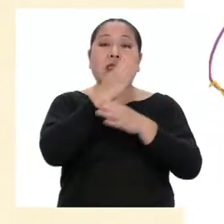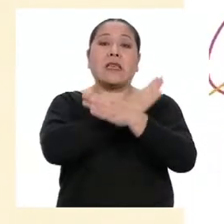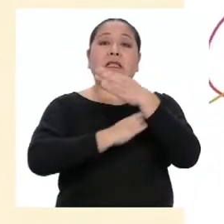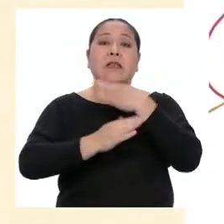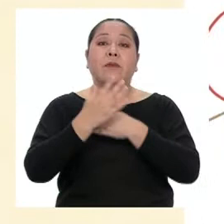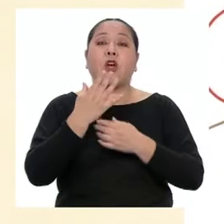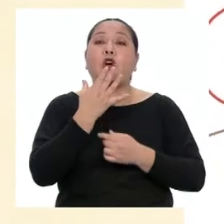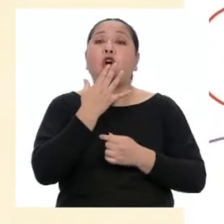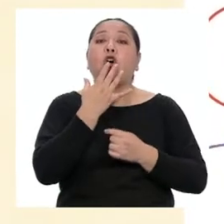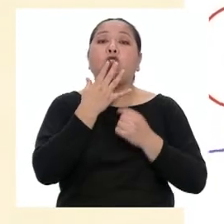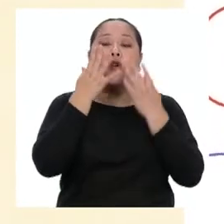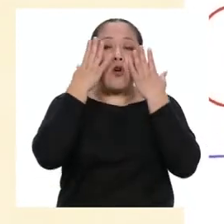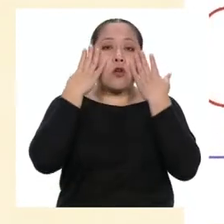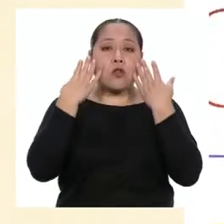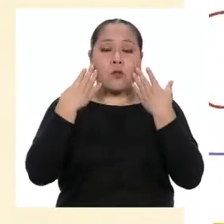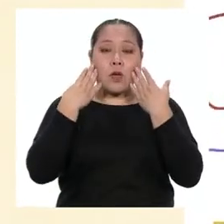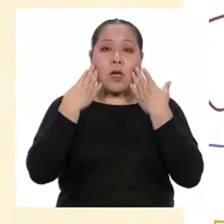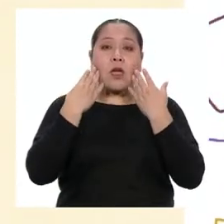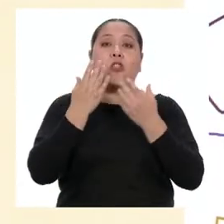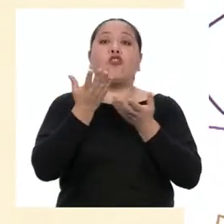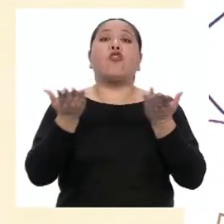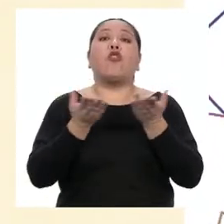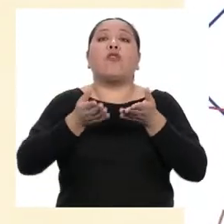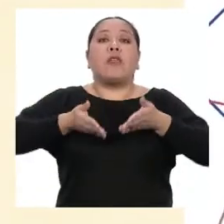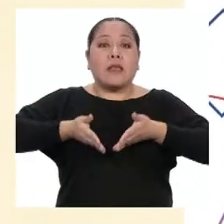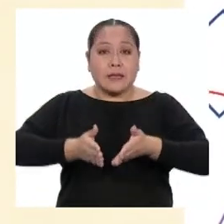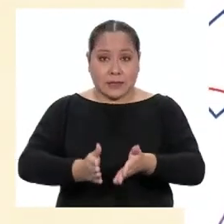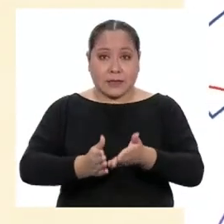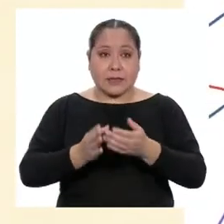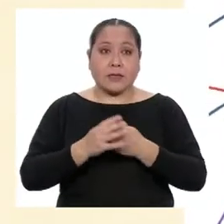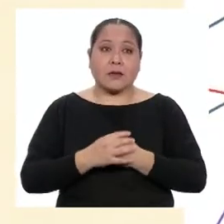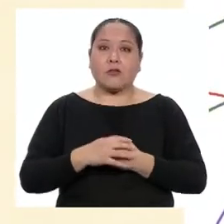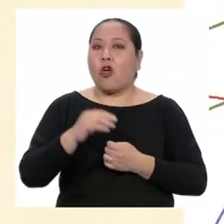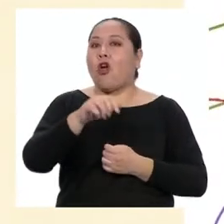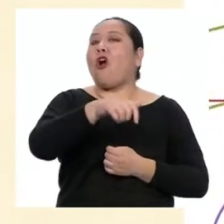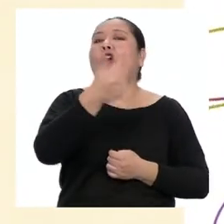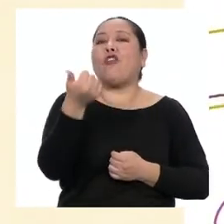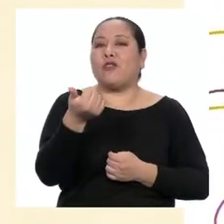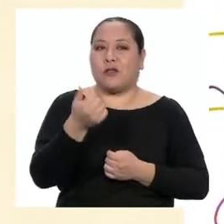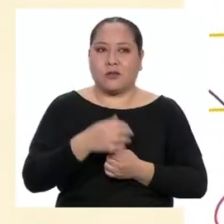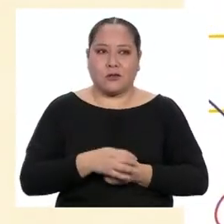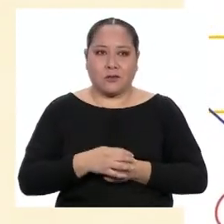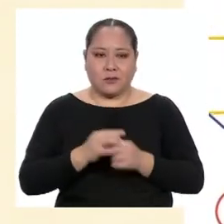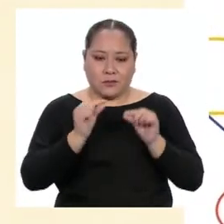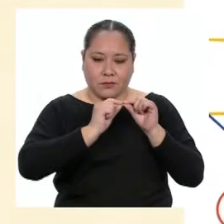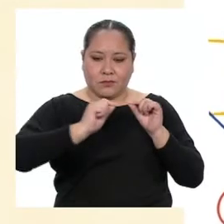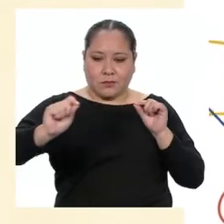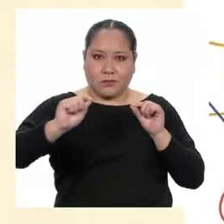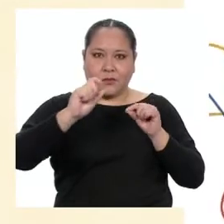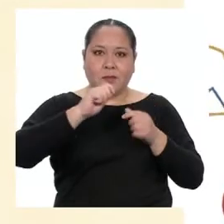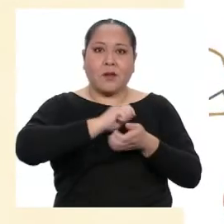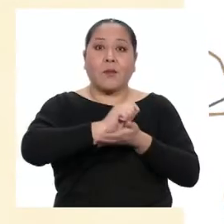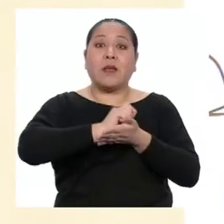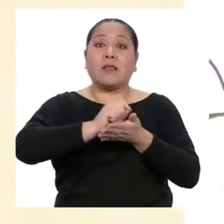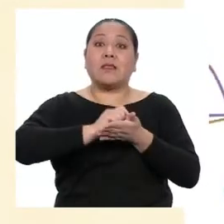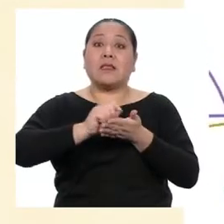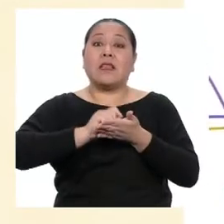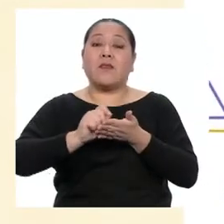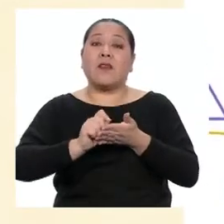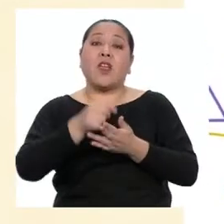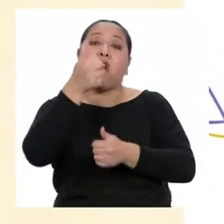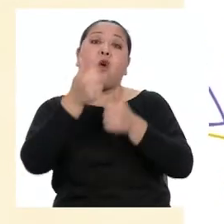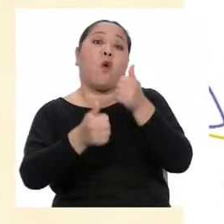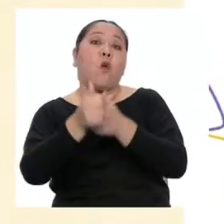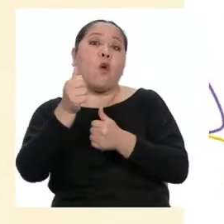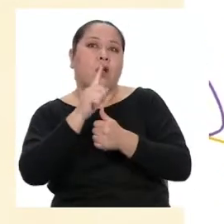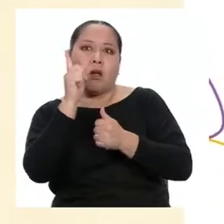color de piel, lugar de procedencia, otro. Y el espacio para escribir algún